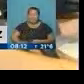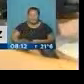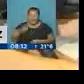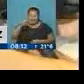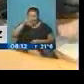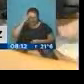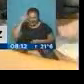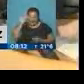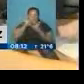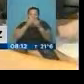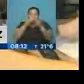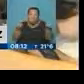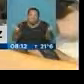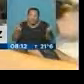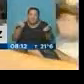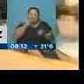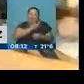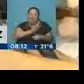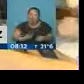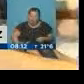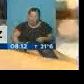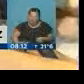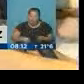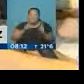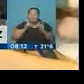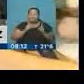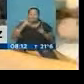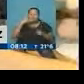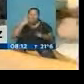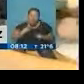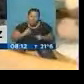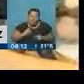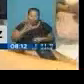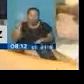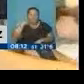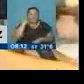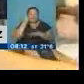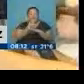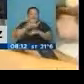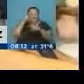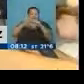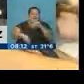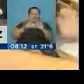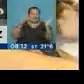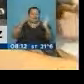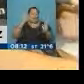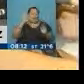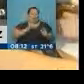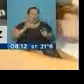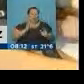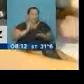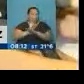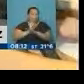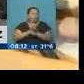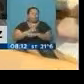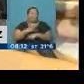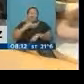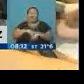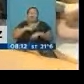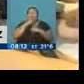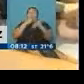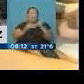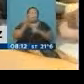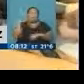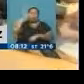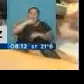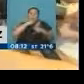Nación cesa en el poder el mismo día en que expira su periodo de 4 años, quiere decir que en cualquier hora puede